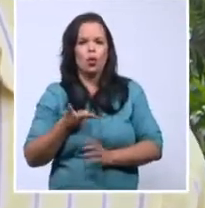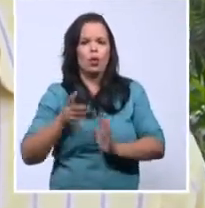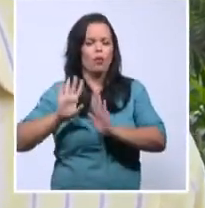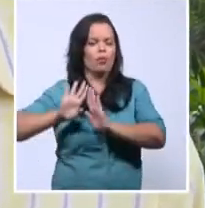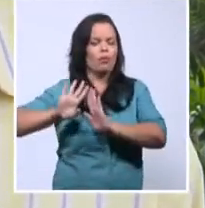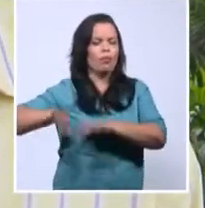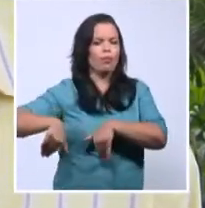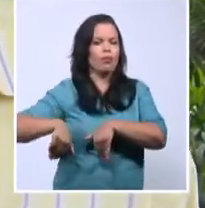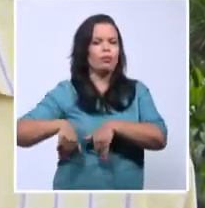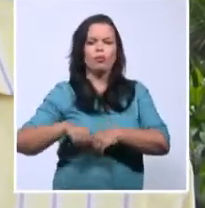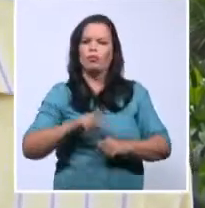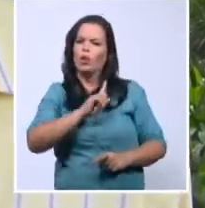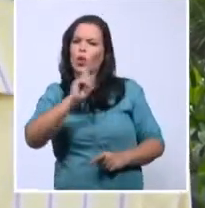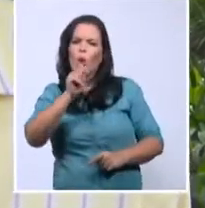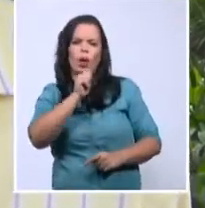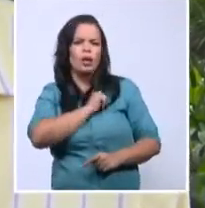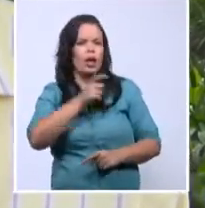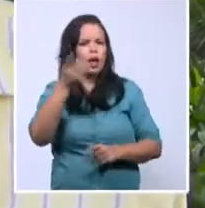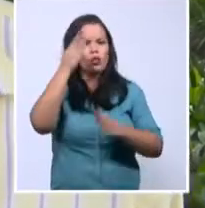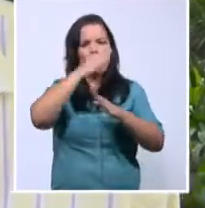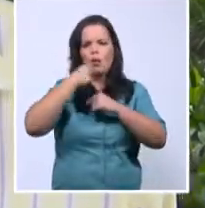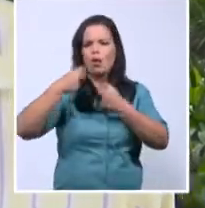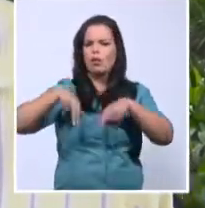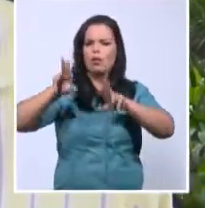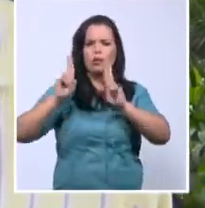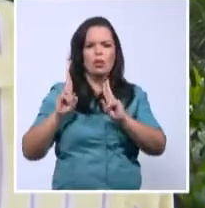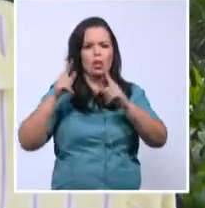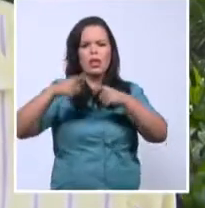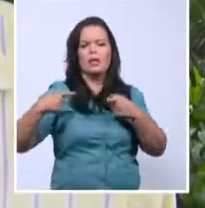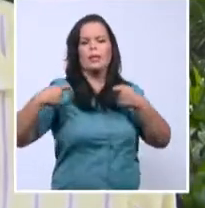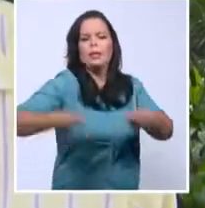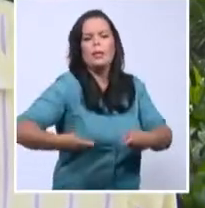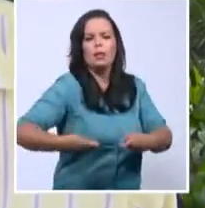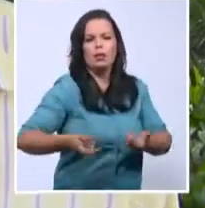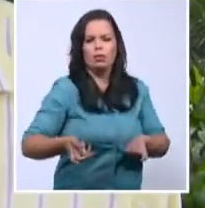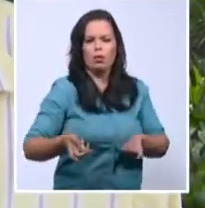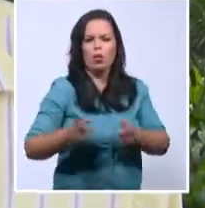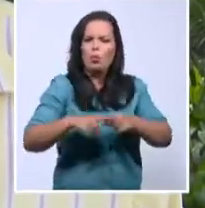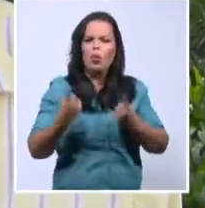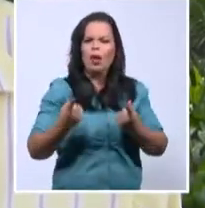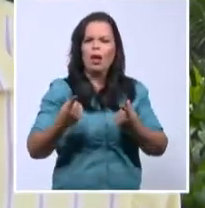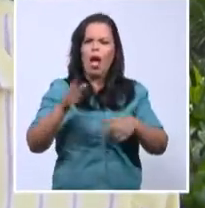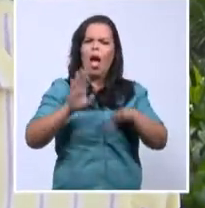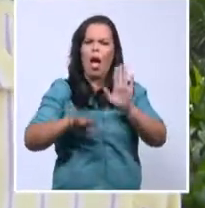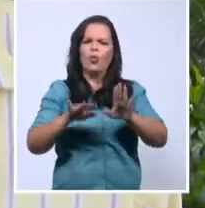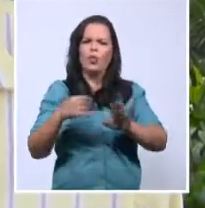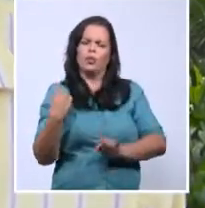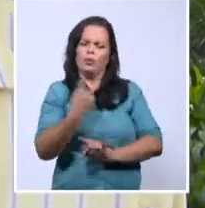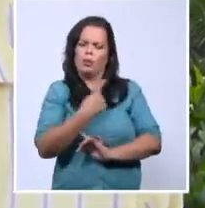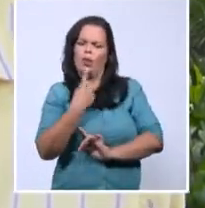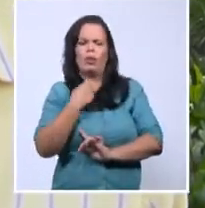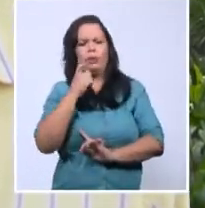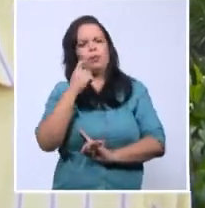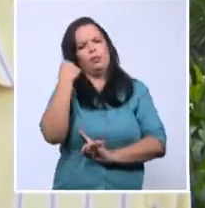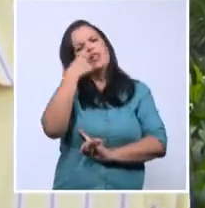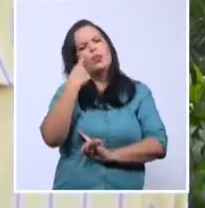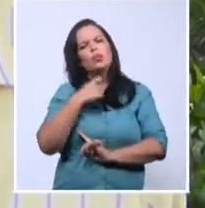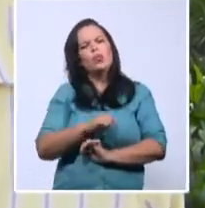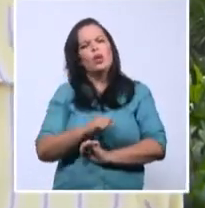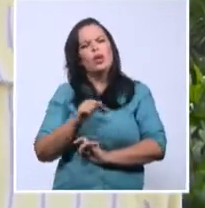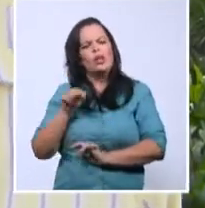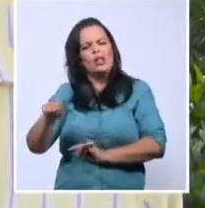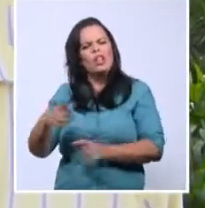rechazado esta imposición, porque a veces uno se pregunta, en medio de toda esta situación, ¿qué diálogo es el que se